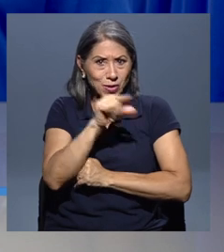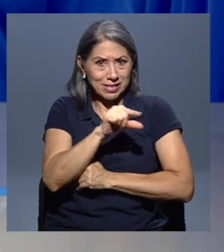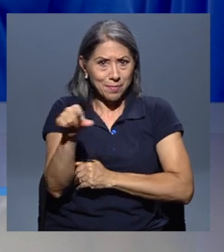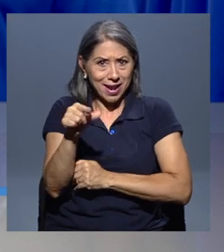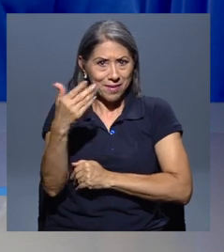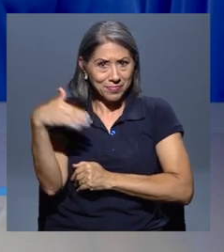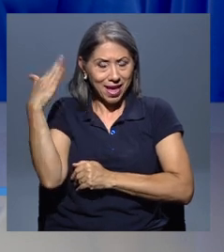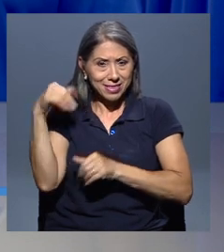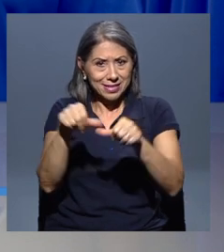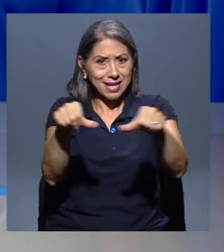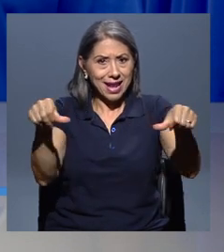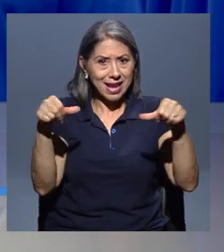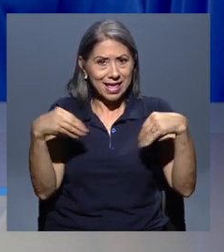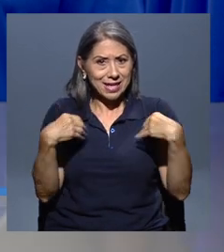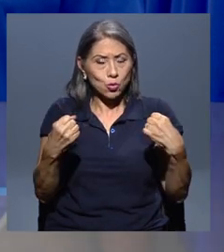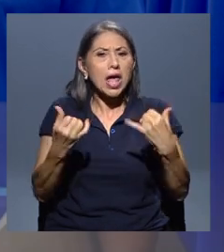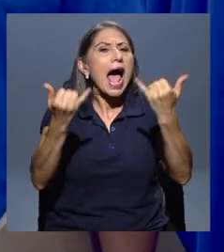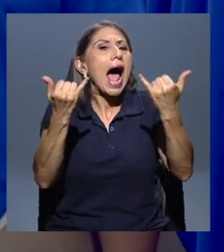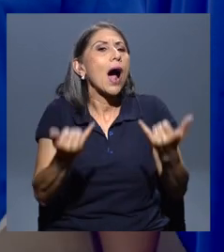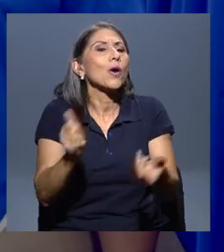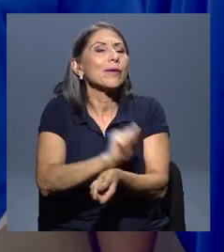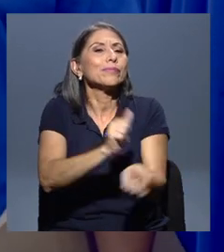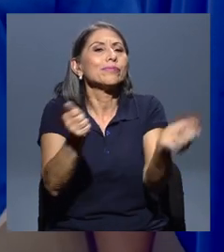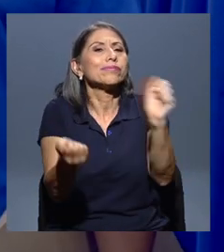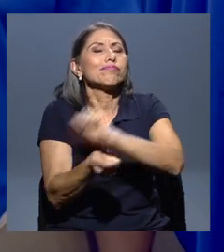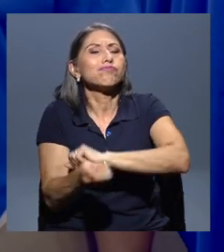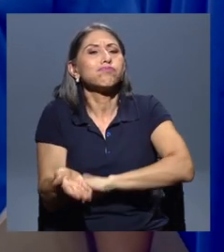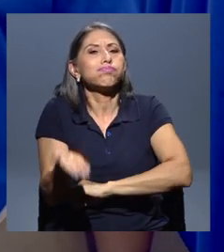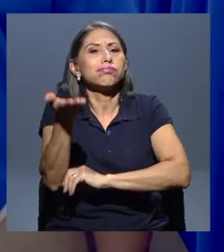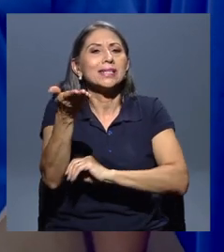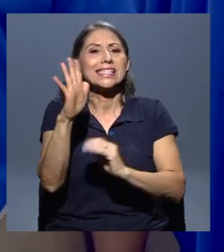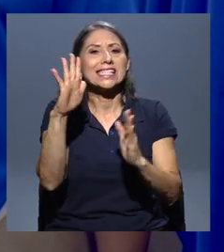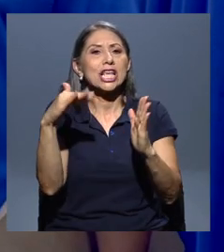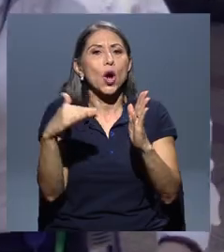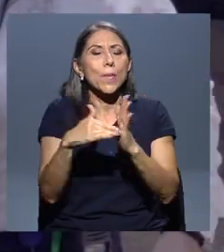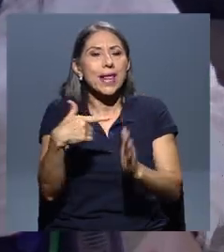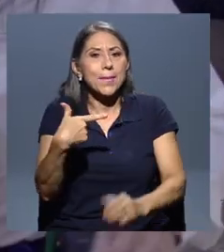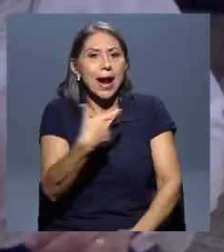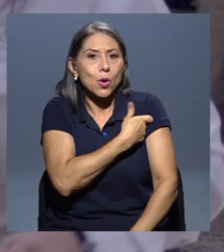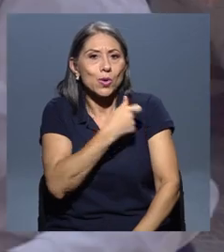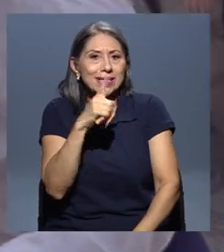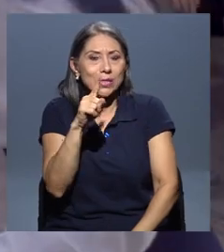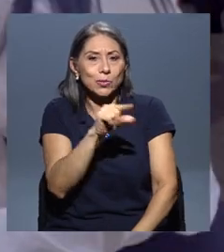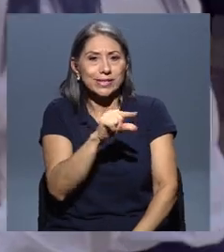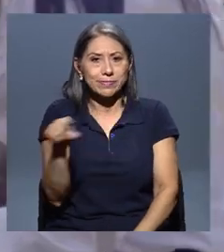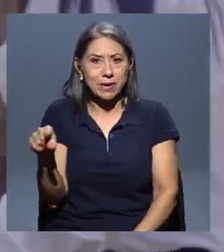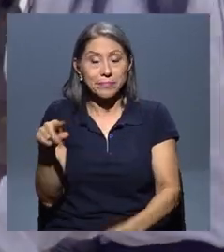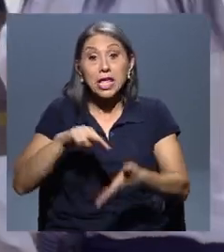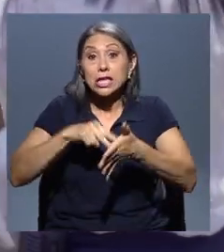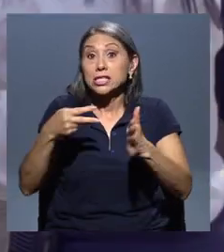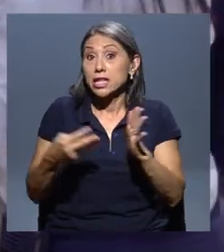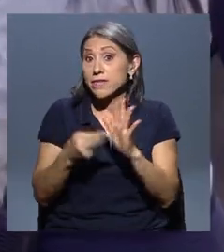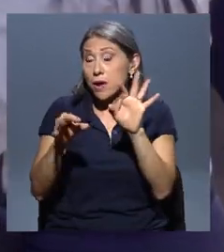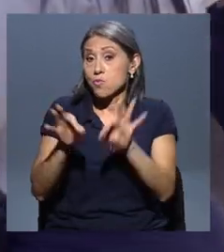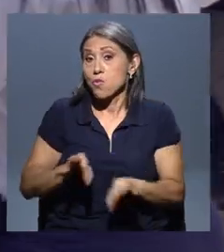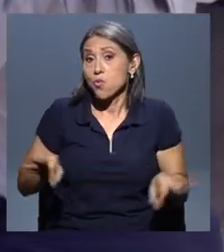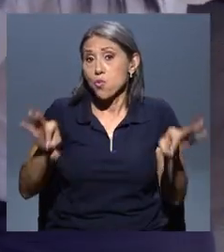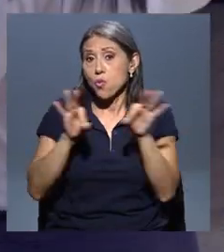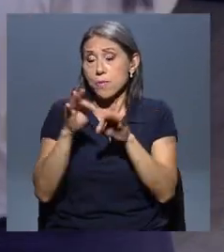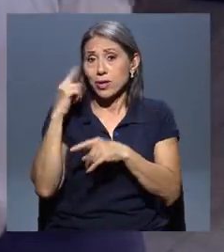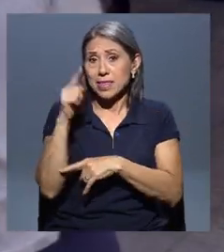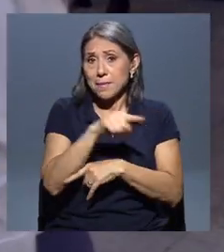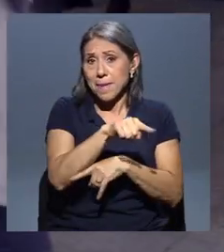semana, vamos a pasar a colocar aproximadamente 5.000 vacunas. ¿Verdad? Entonces sí es de alto impacto para la